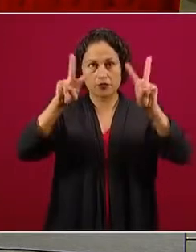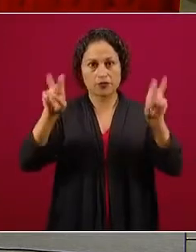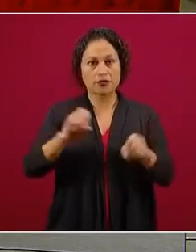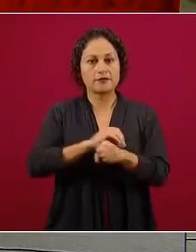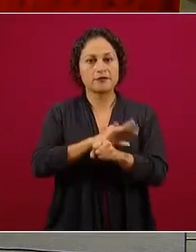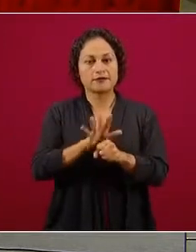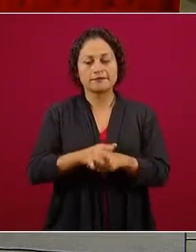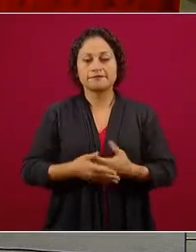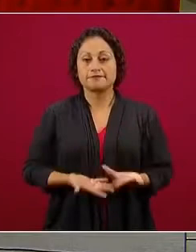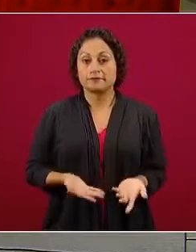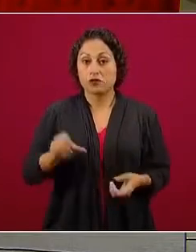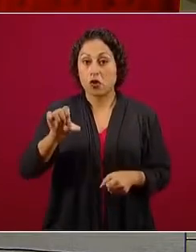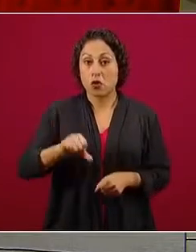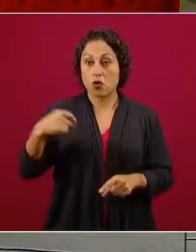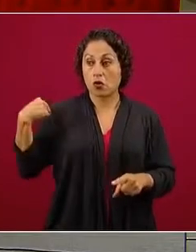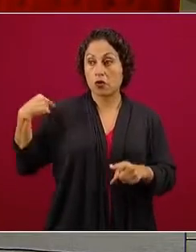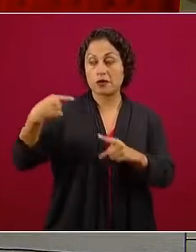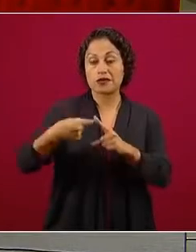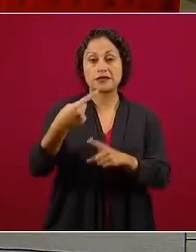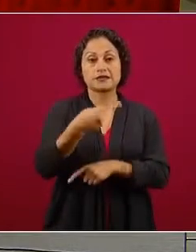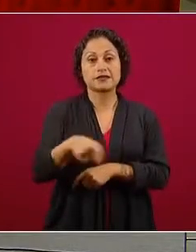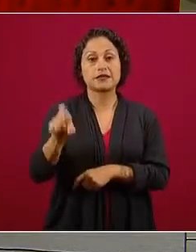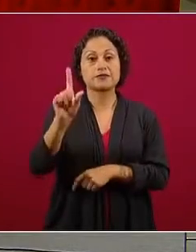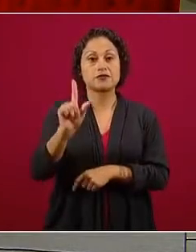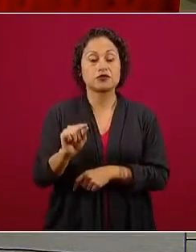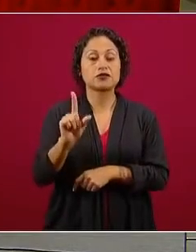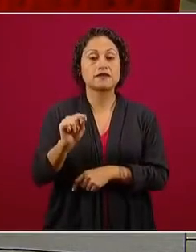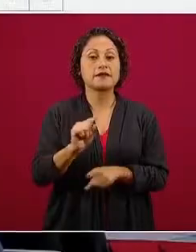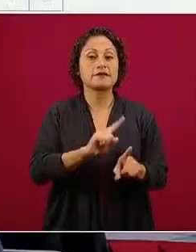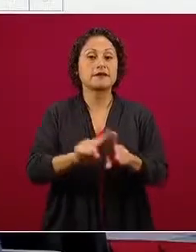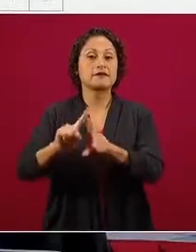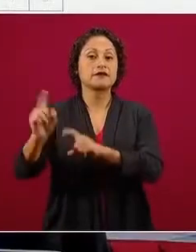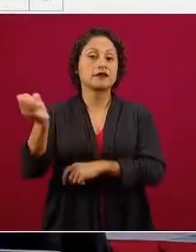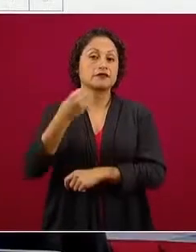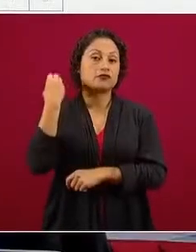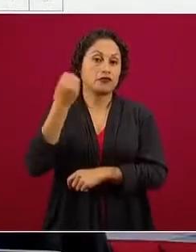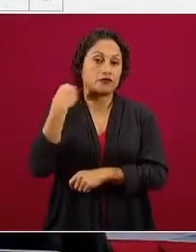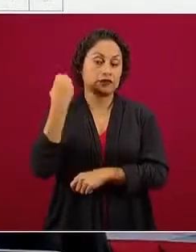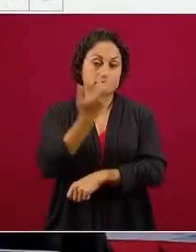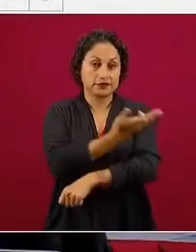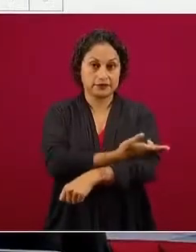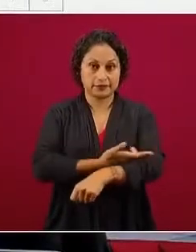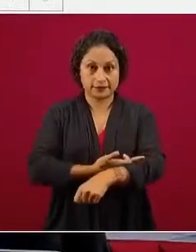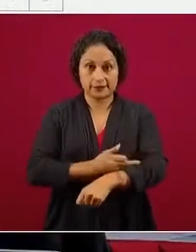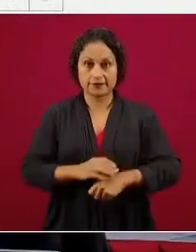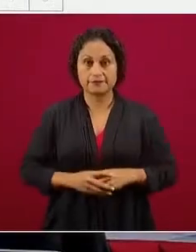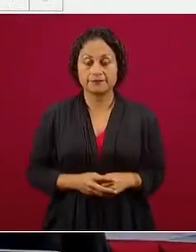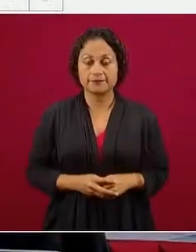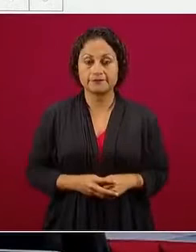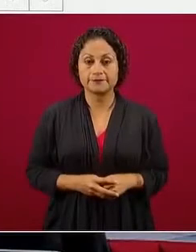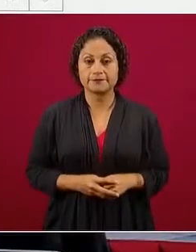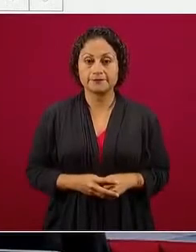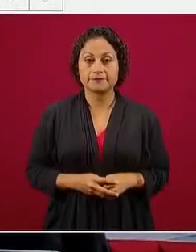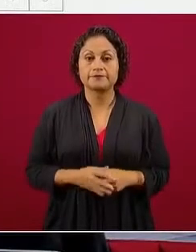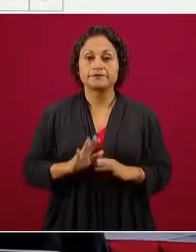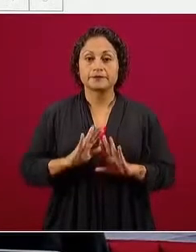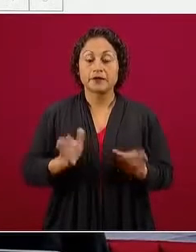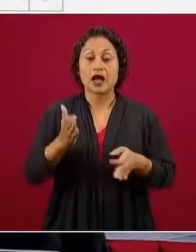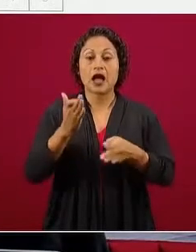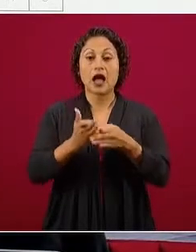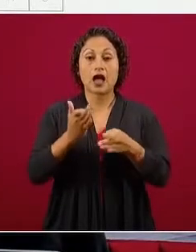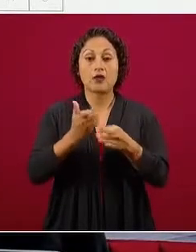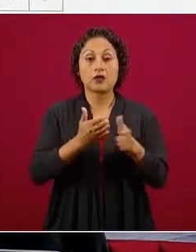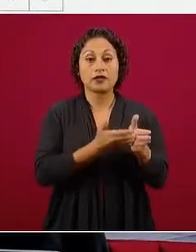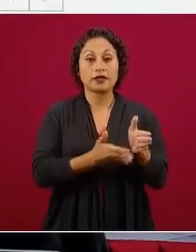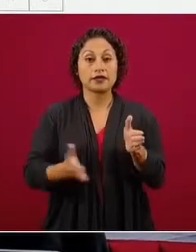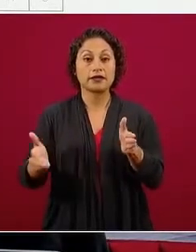día de hoy se cumplen 170 conferencias vespertinas. Estamos ya prácticamente en la segunda mitad